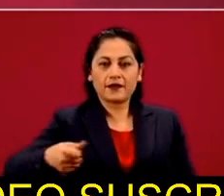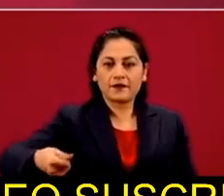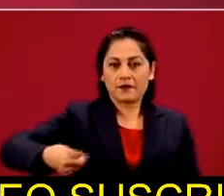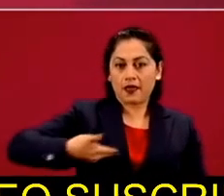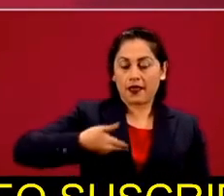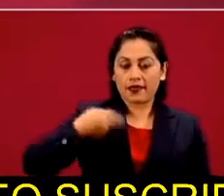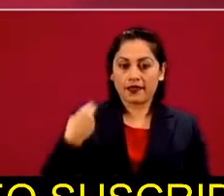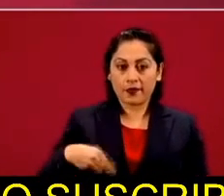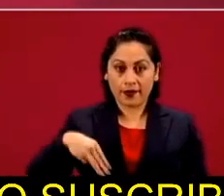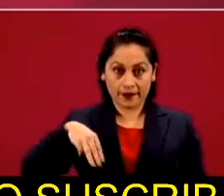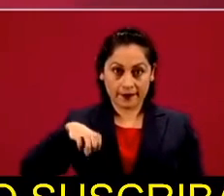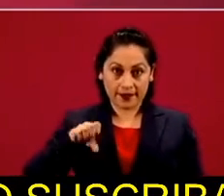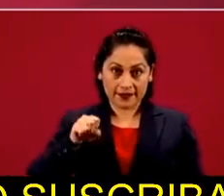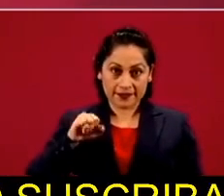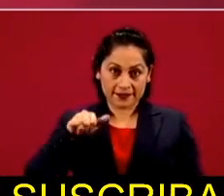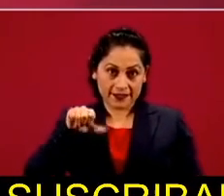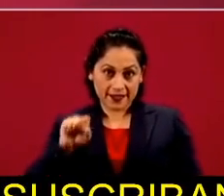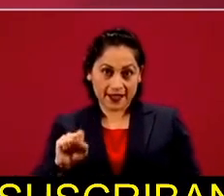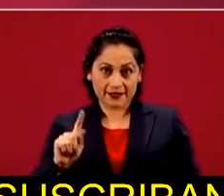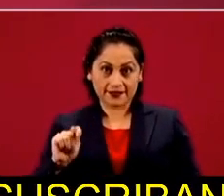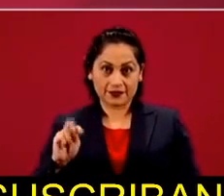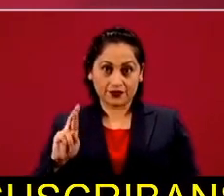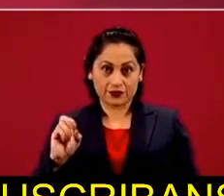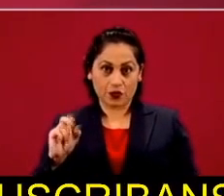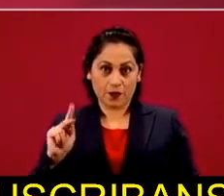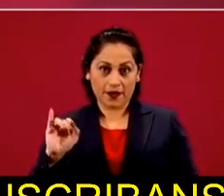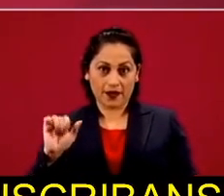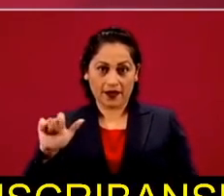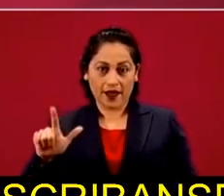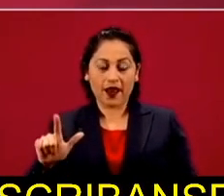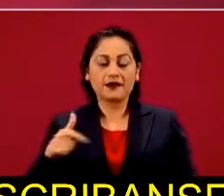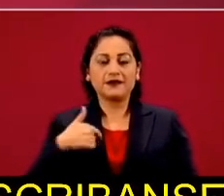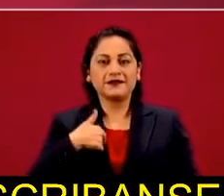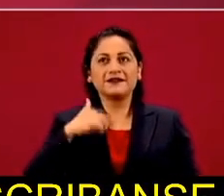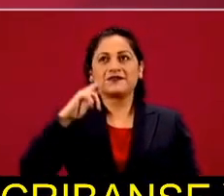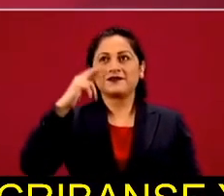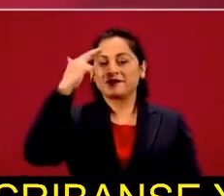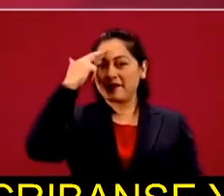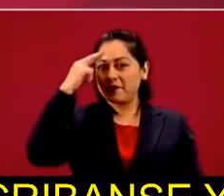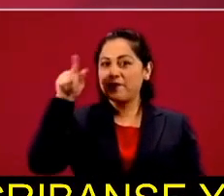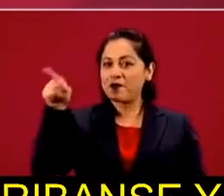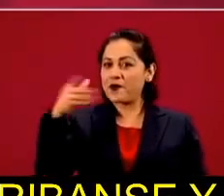el Mesías tropical, me acuerdo del artículo de Krause,